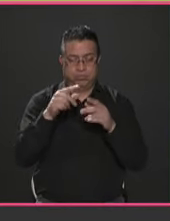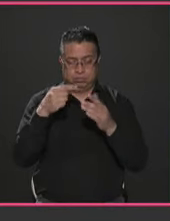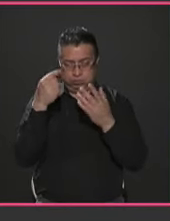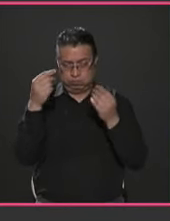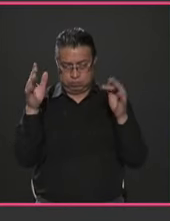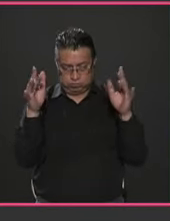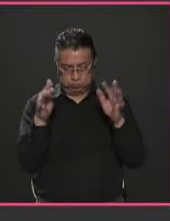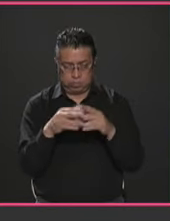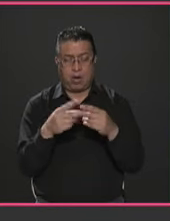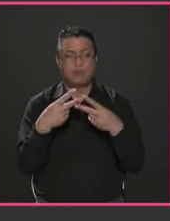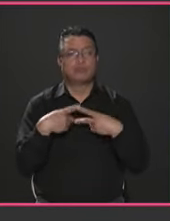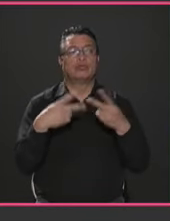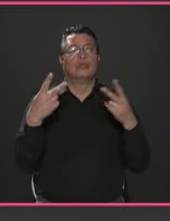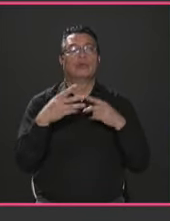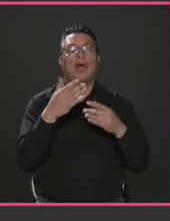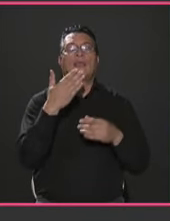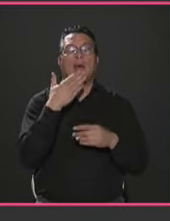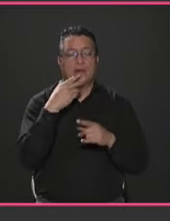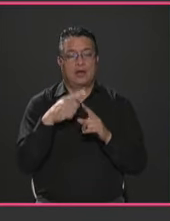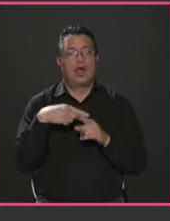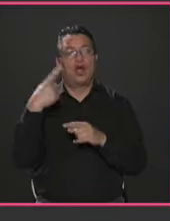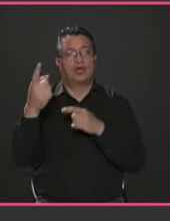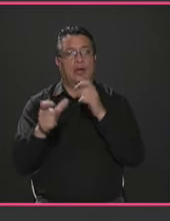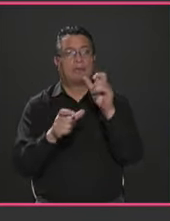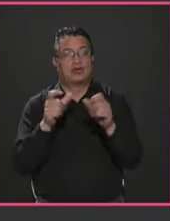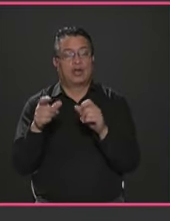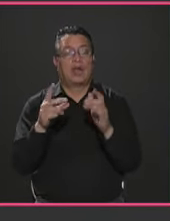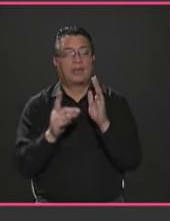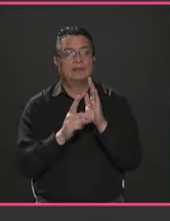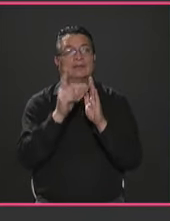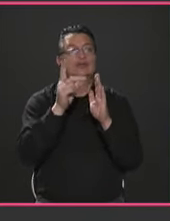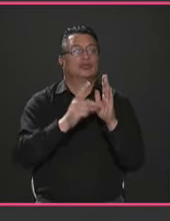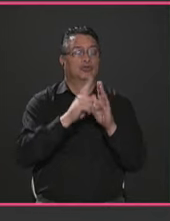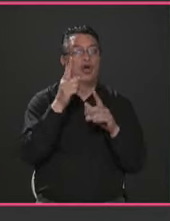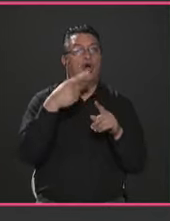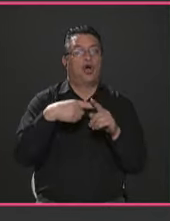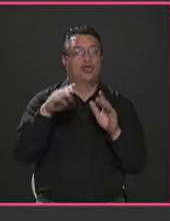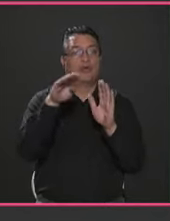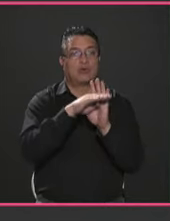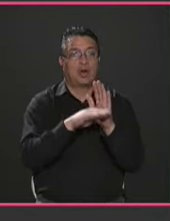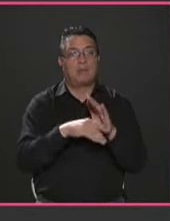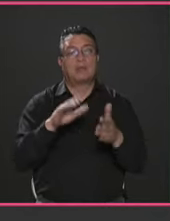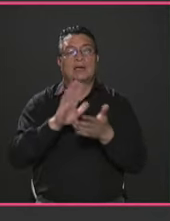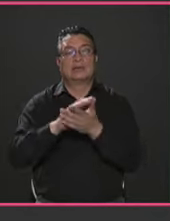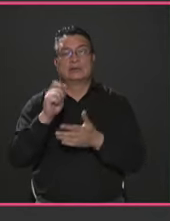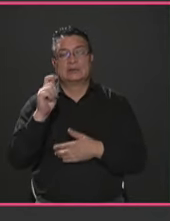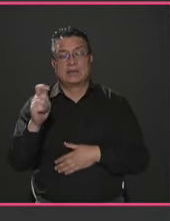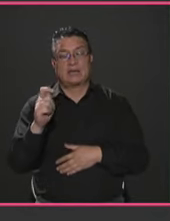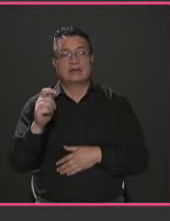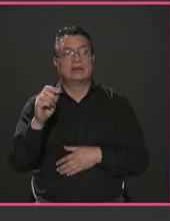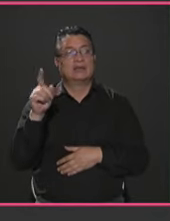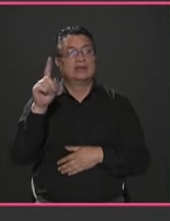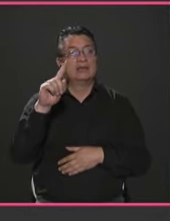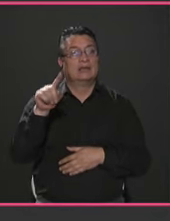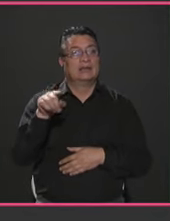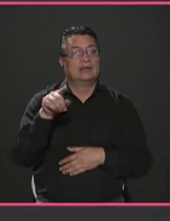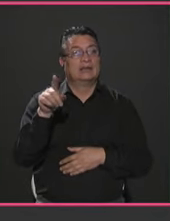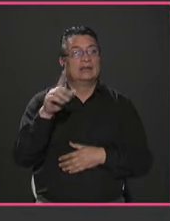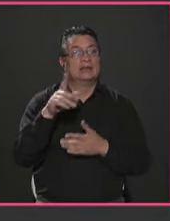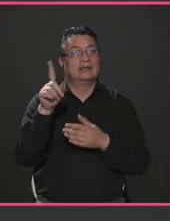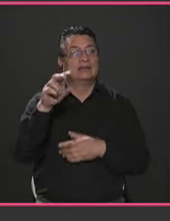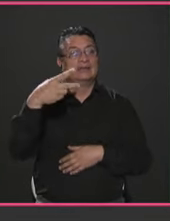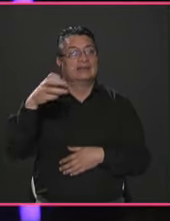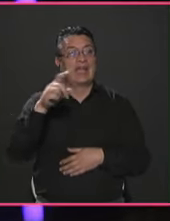validamos también había otra gente que desarrolló otros programas otros software como ch chasta que es un programa